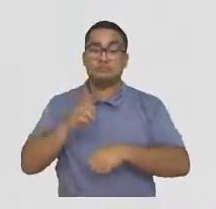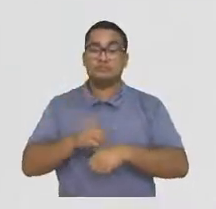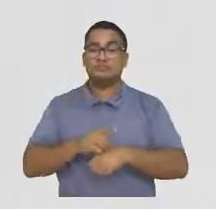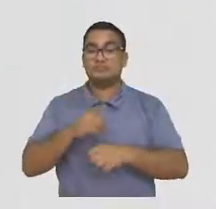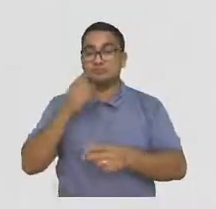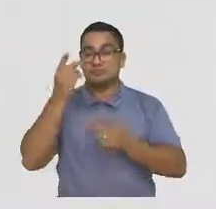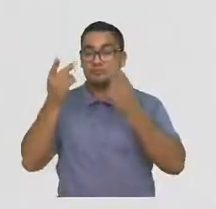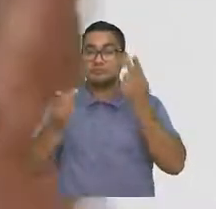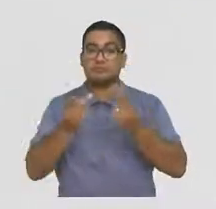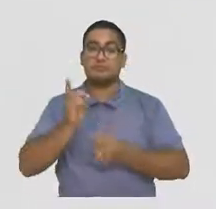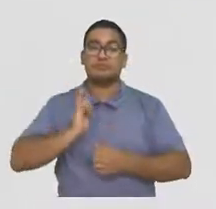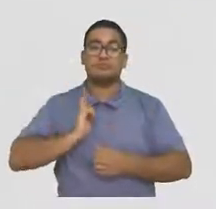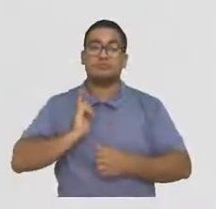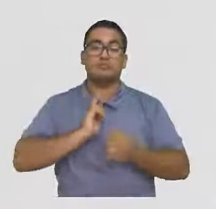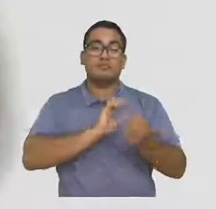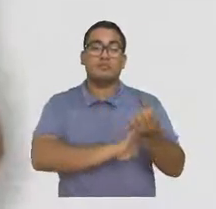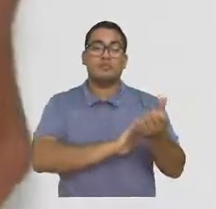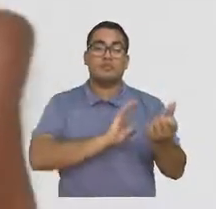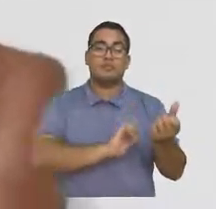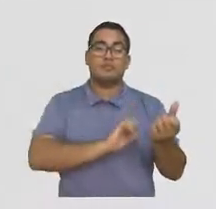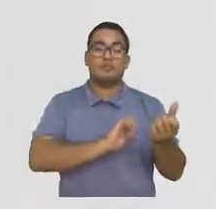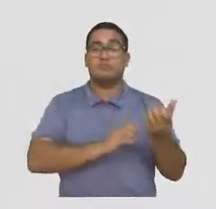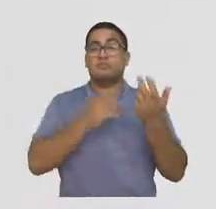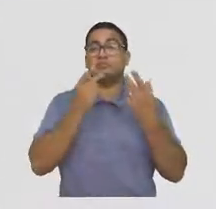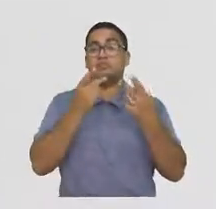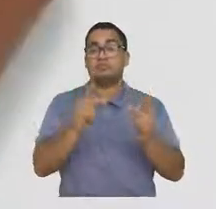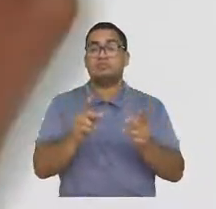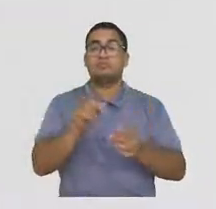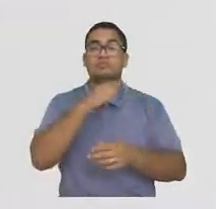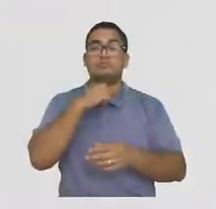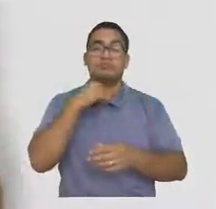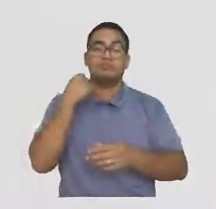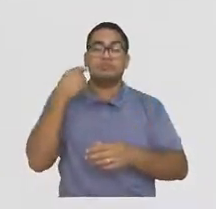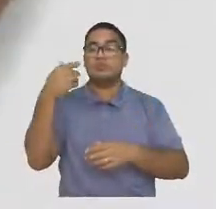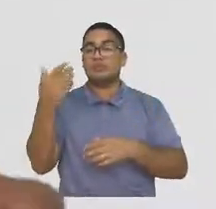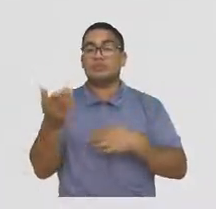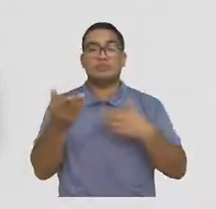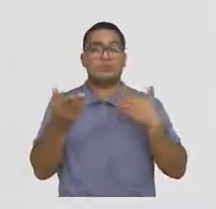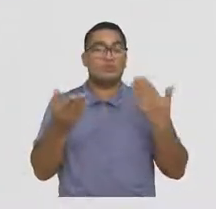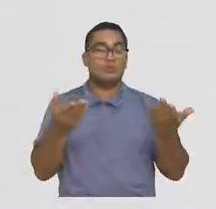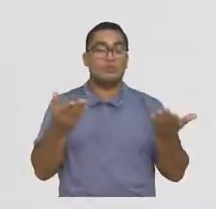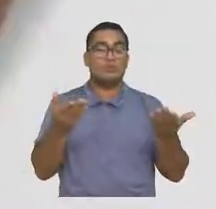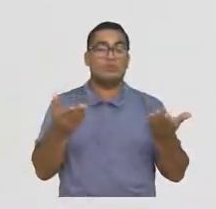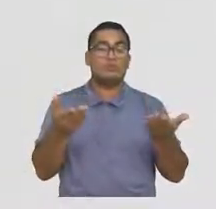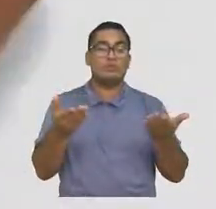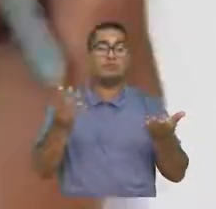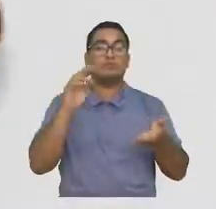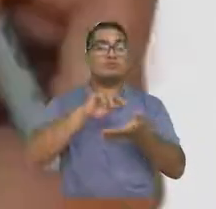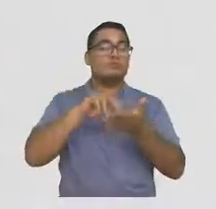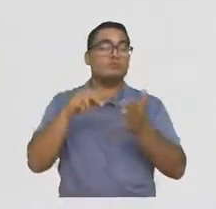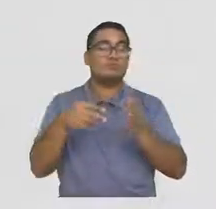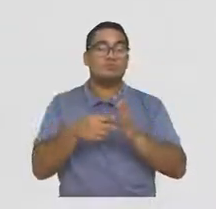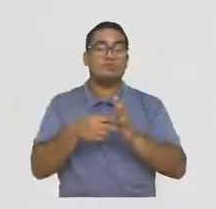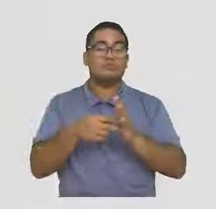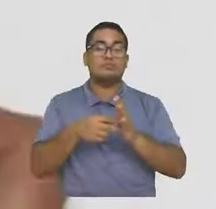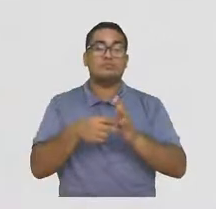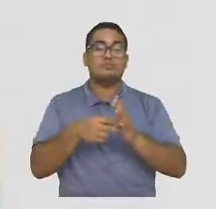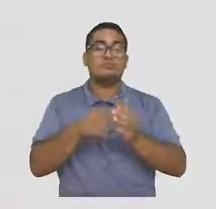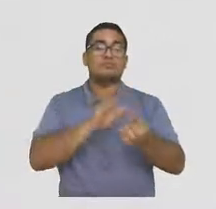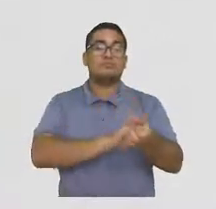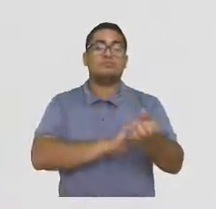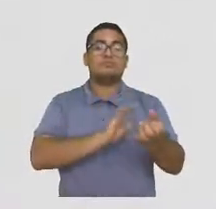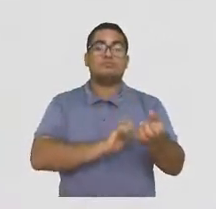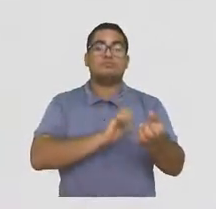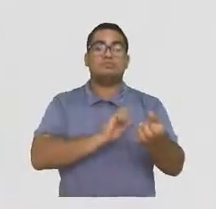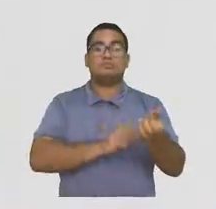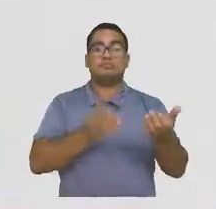hipertensión. Pero la verdad, a veces hay que ver cuál es la base de que fuiste hipertenso. Mucha gente dice, es que mi mamá era